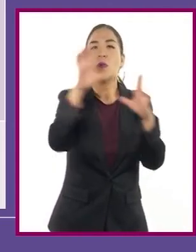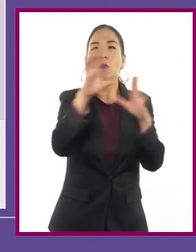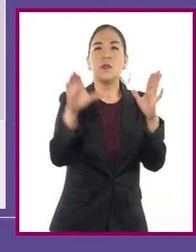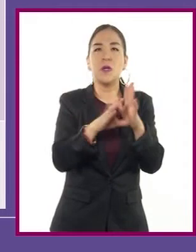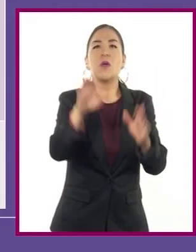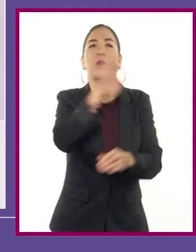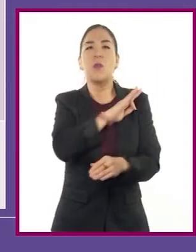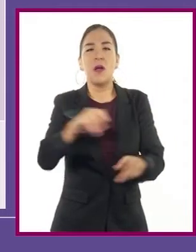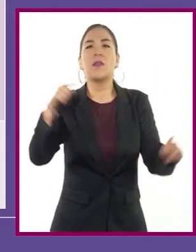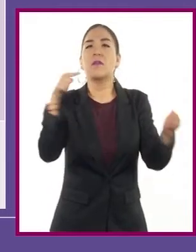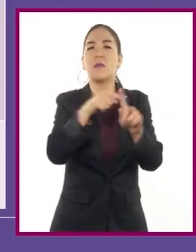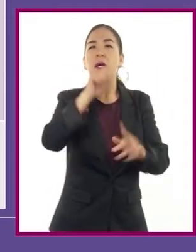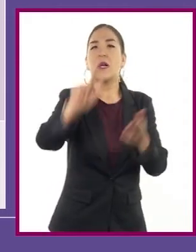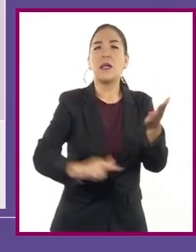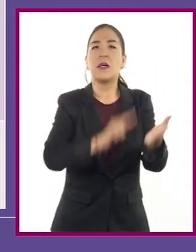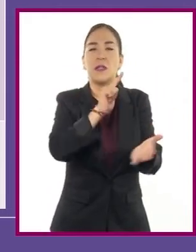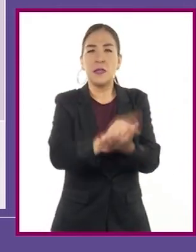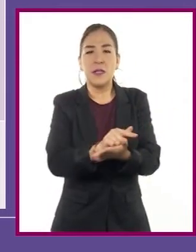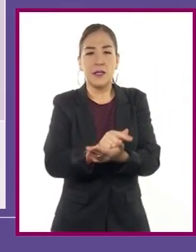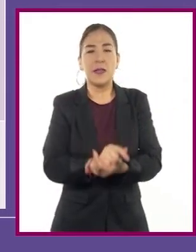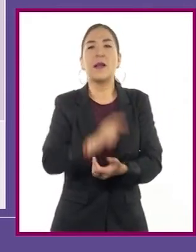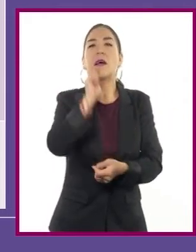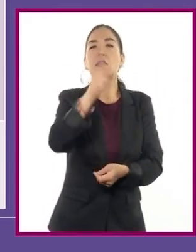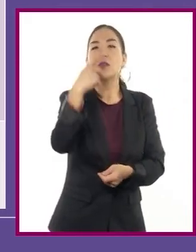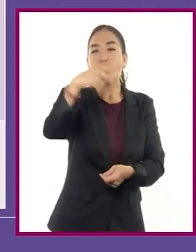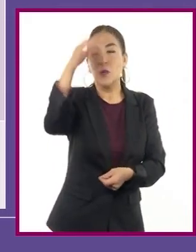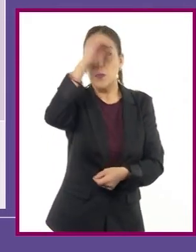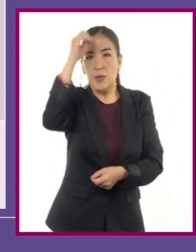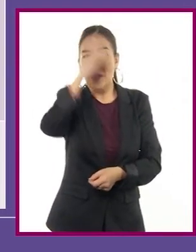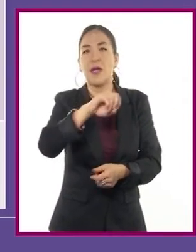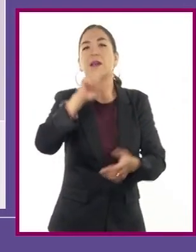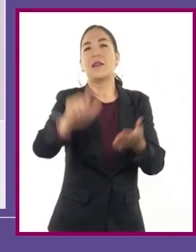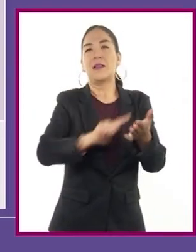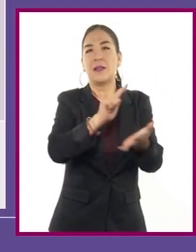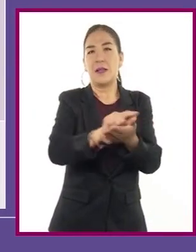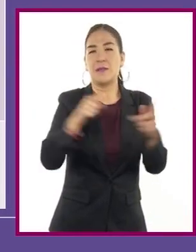posible apelar a la ley desde el punto de vista legal.